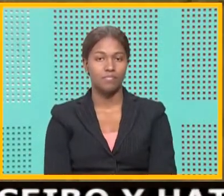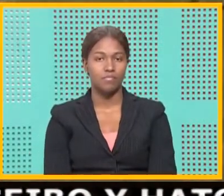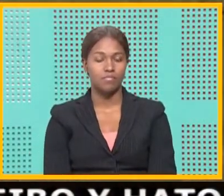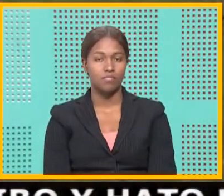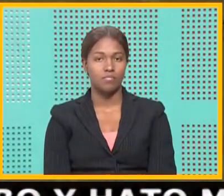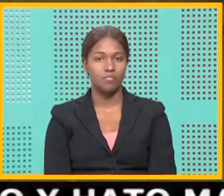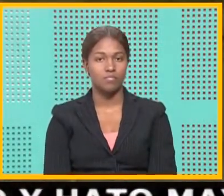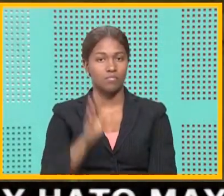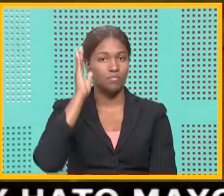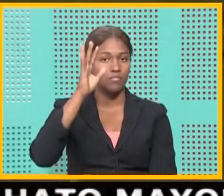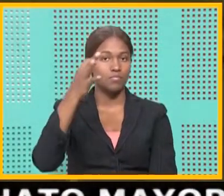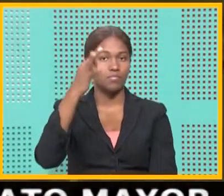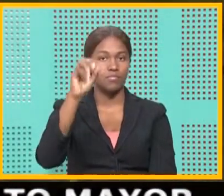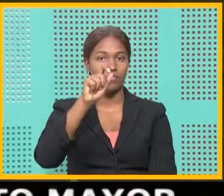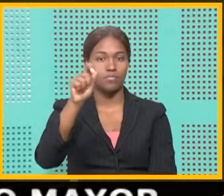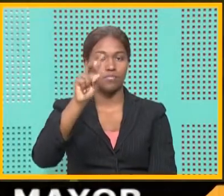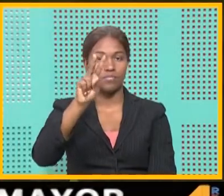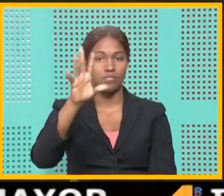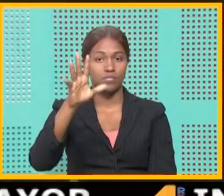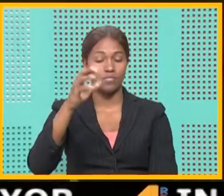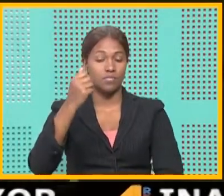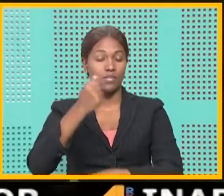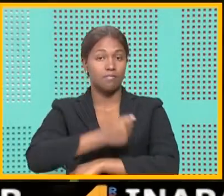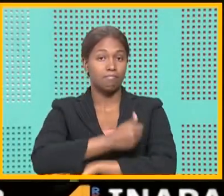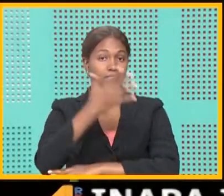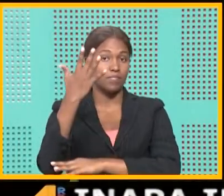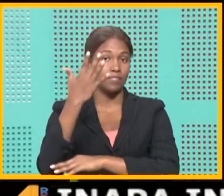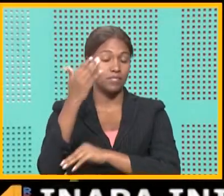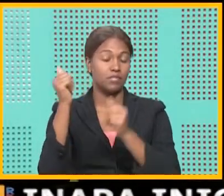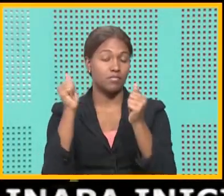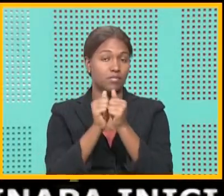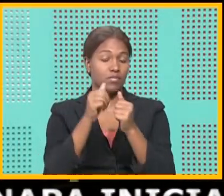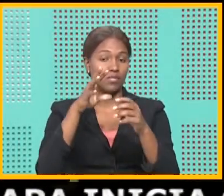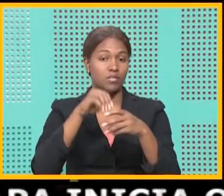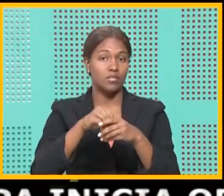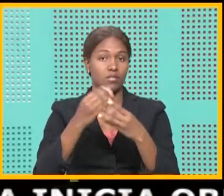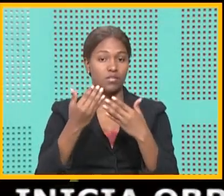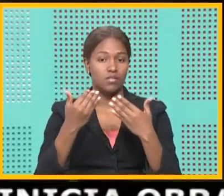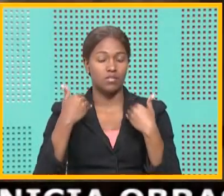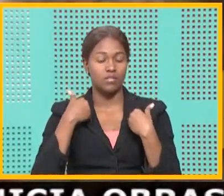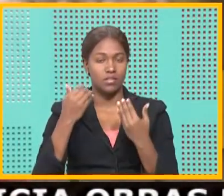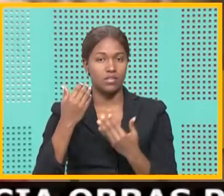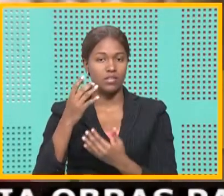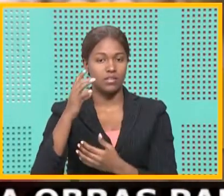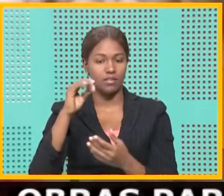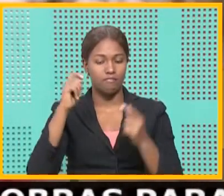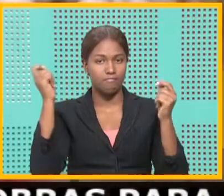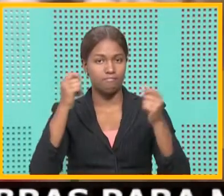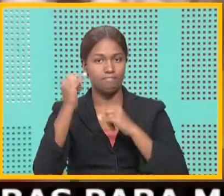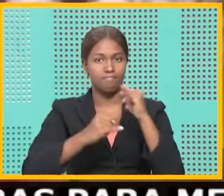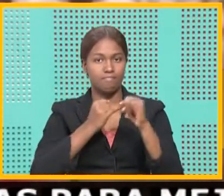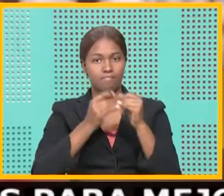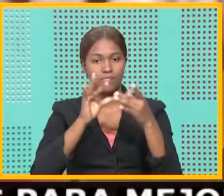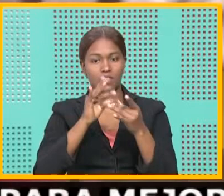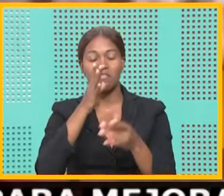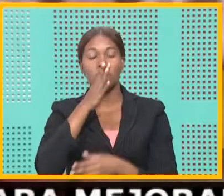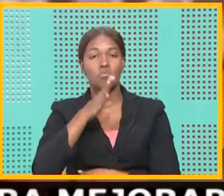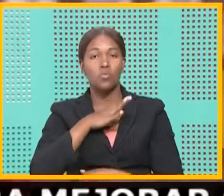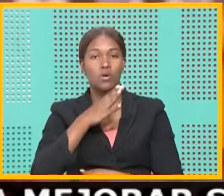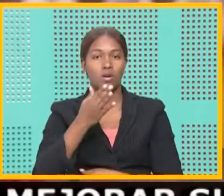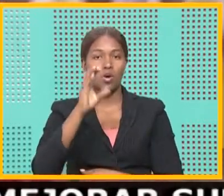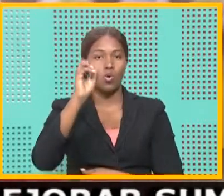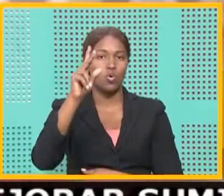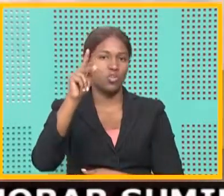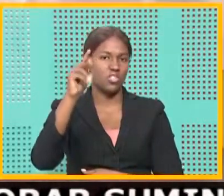del 19 al 25 de marzo con la 11ª edición del Festival Internacional de Santo Domingo, Mujeres en